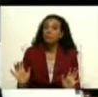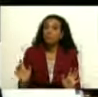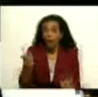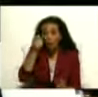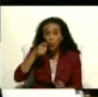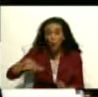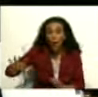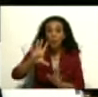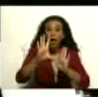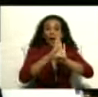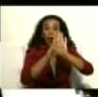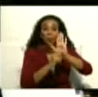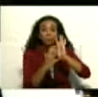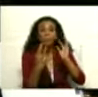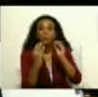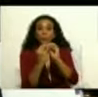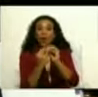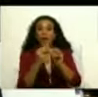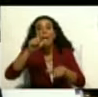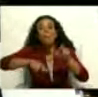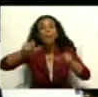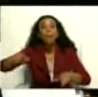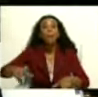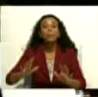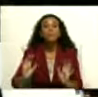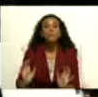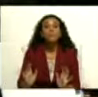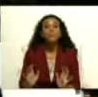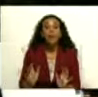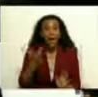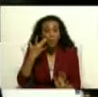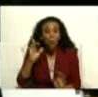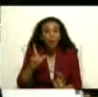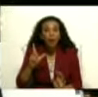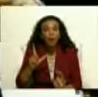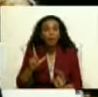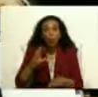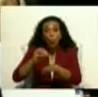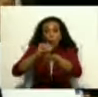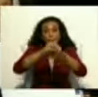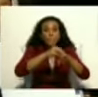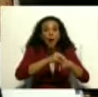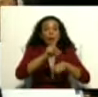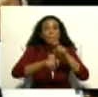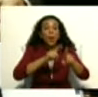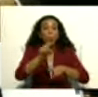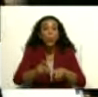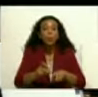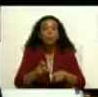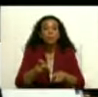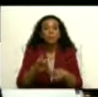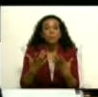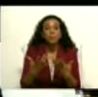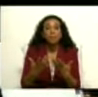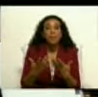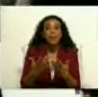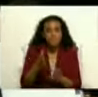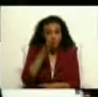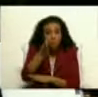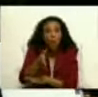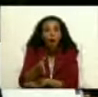pueblo titular de la soberanía. Y en el momento en que convocamos a un referéndum y vamos a